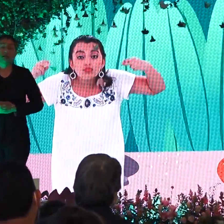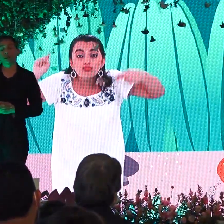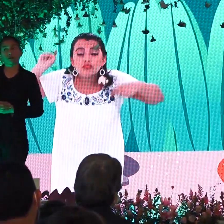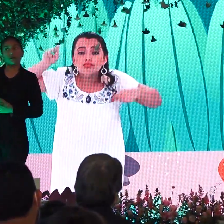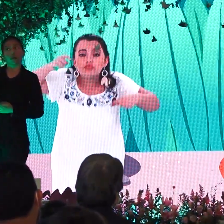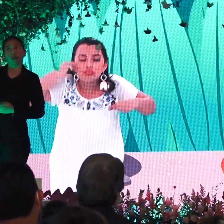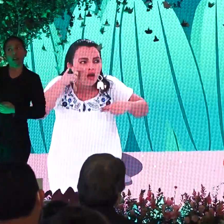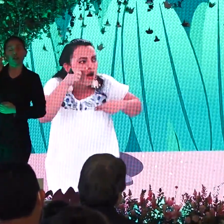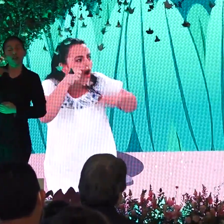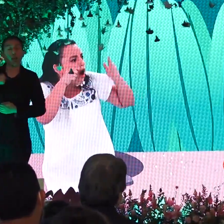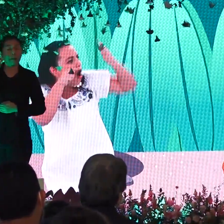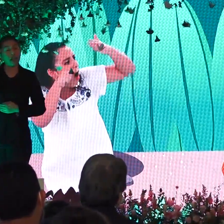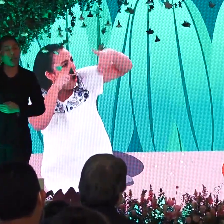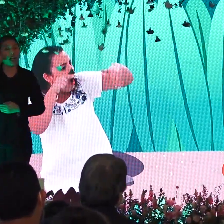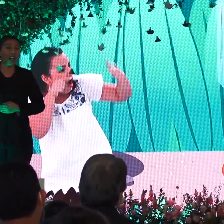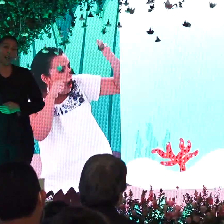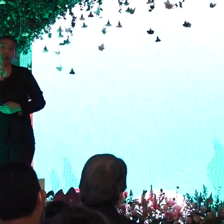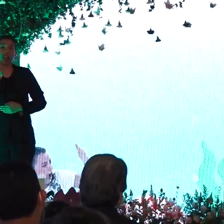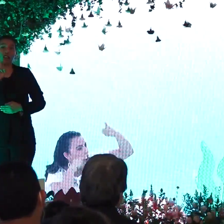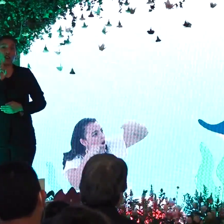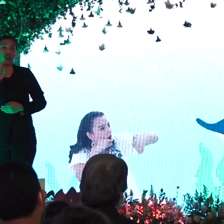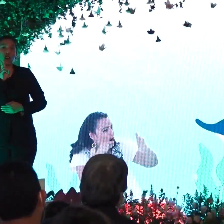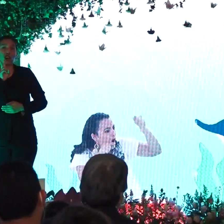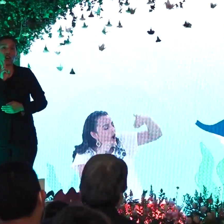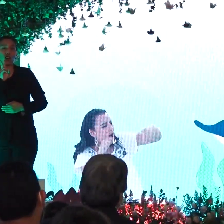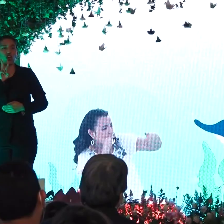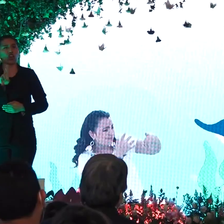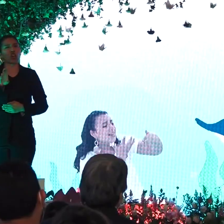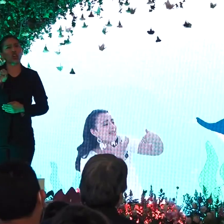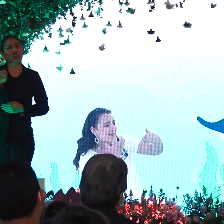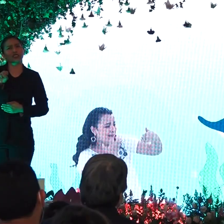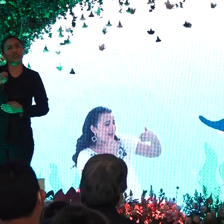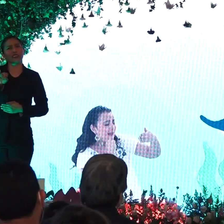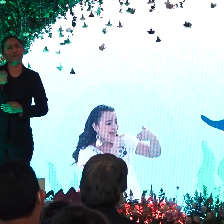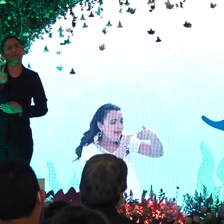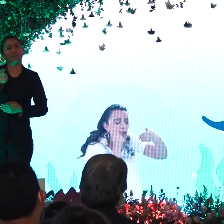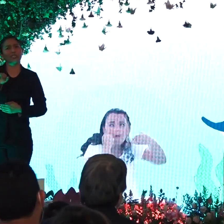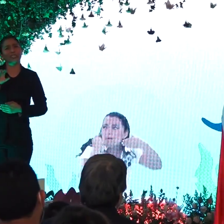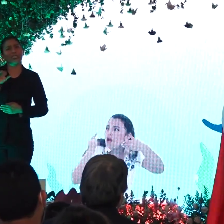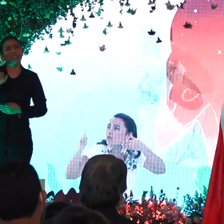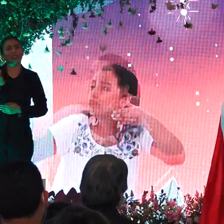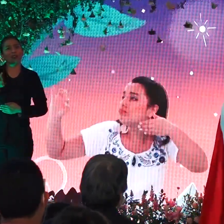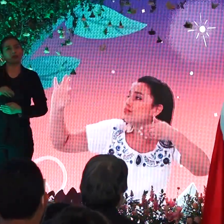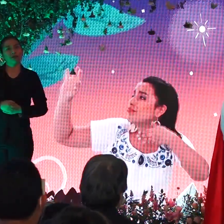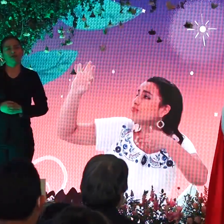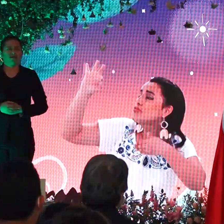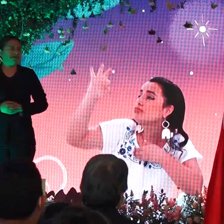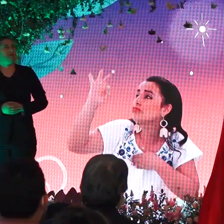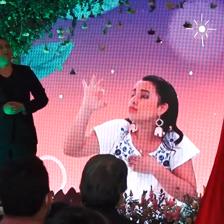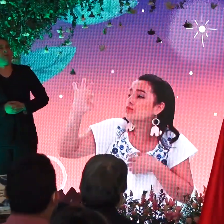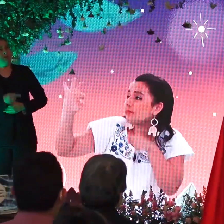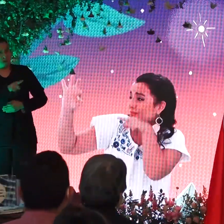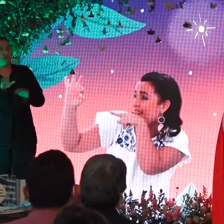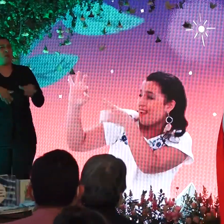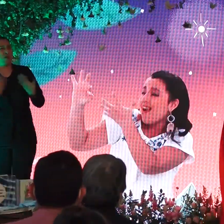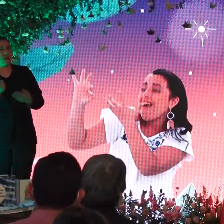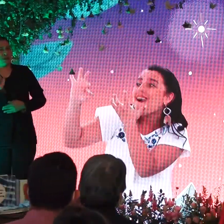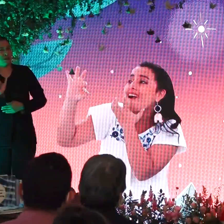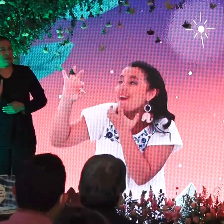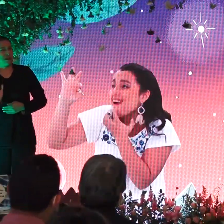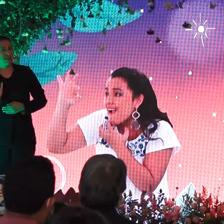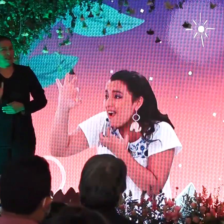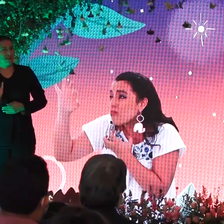Felicitamos a la Primera Dama Gabriela de Bukele por poner al centro de esta administración a la primera